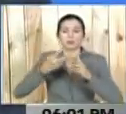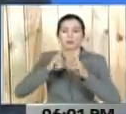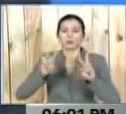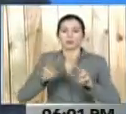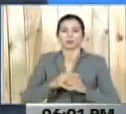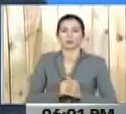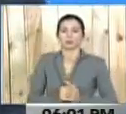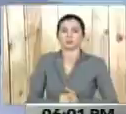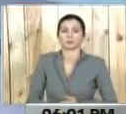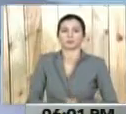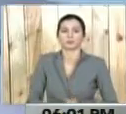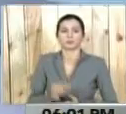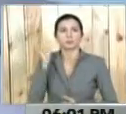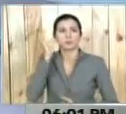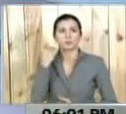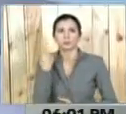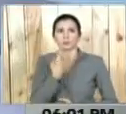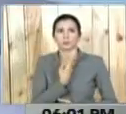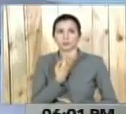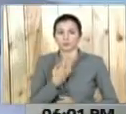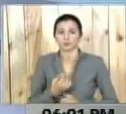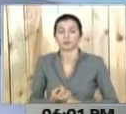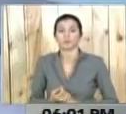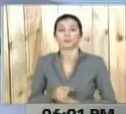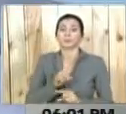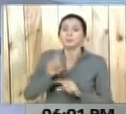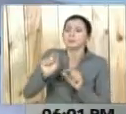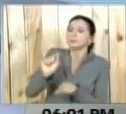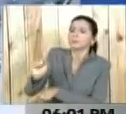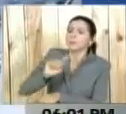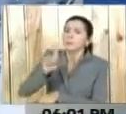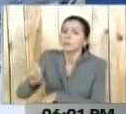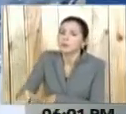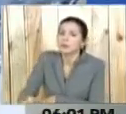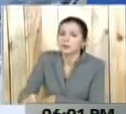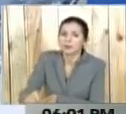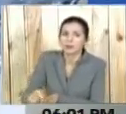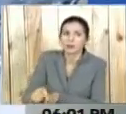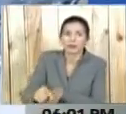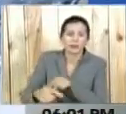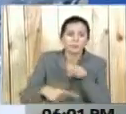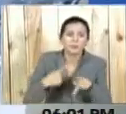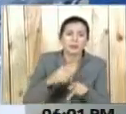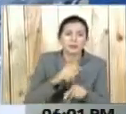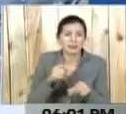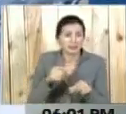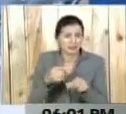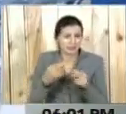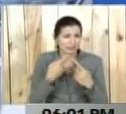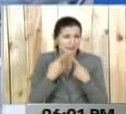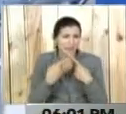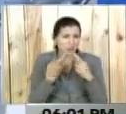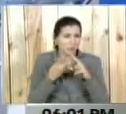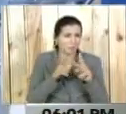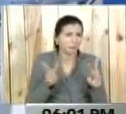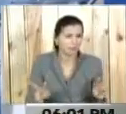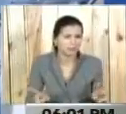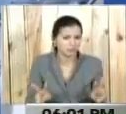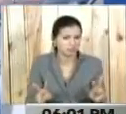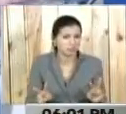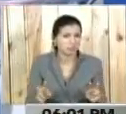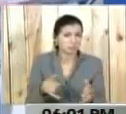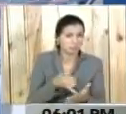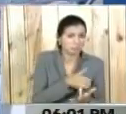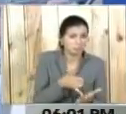Venezuela por acá? Rosa me pregunta, pregúntales qué tan frágil es este proceso de diálogo. Me imagino yo, porque la señora ve